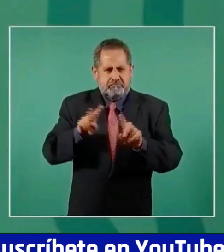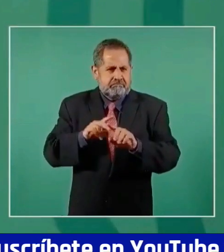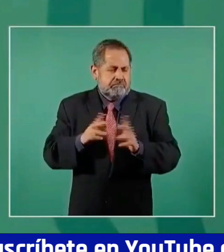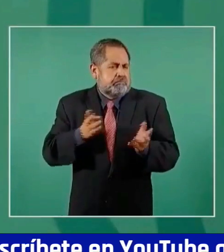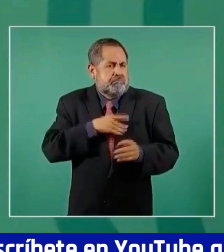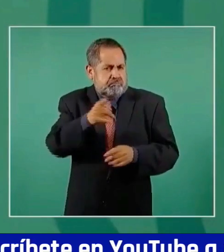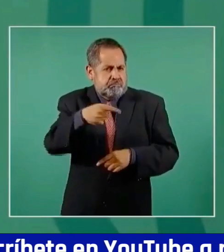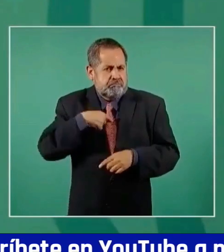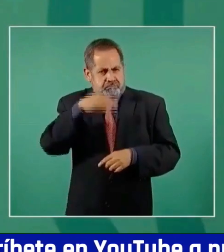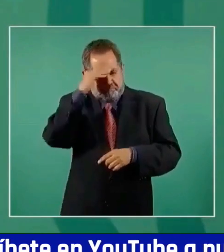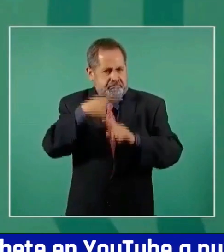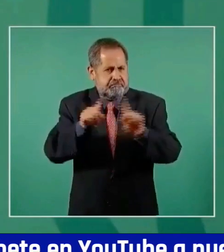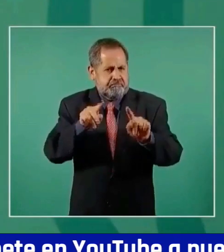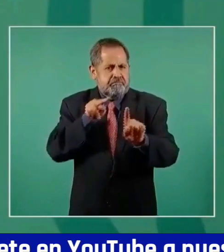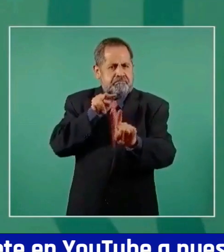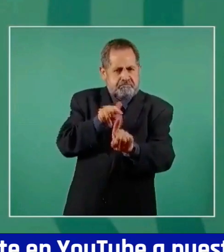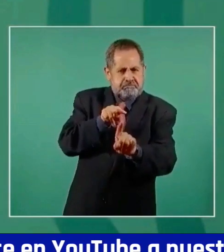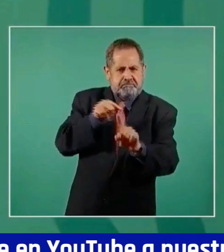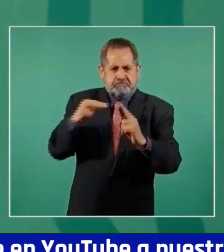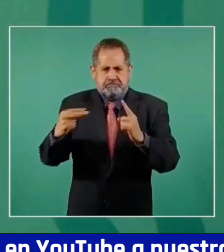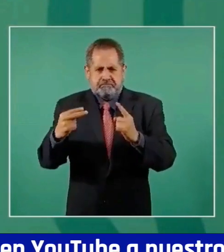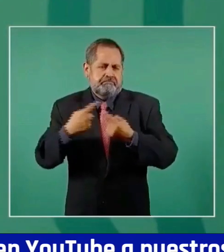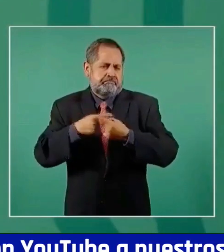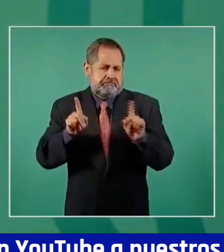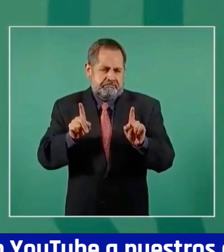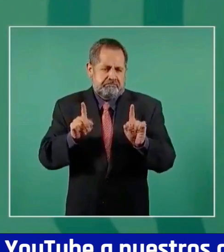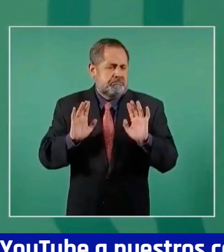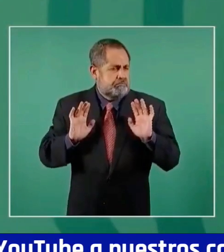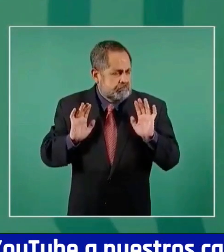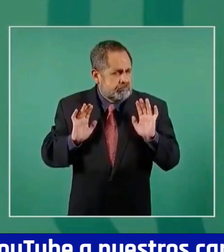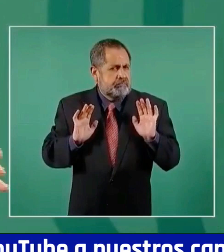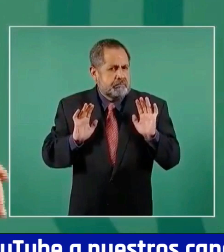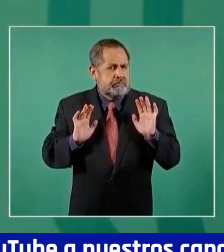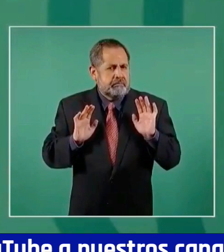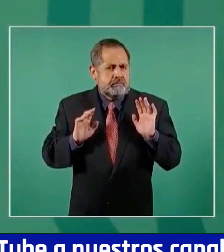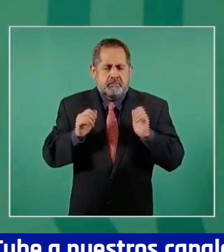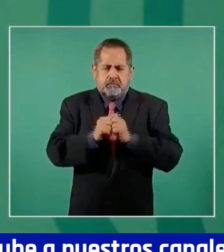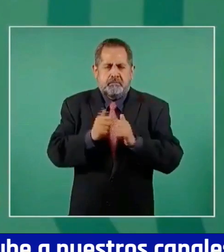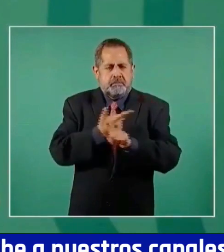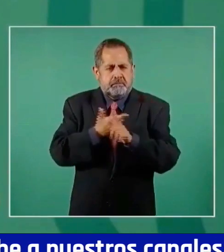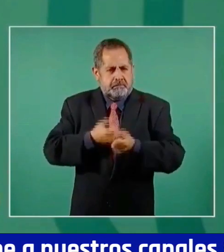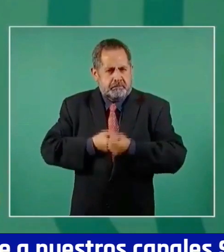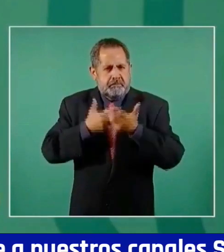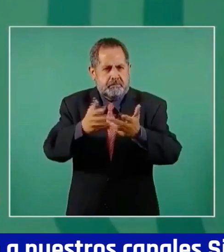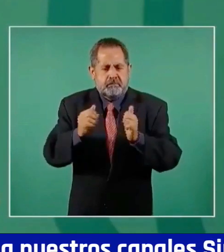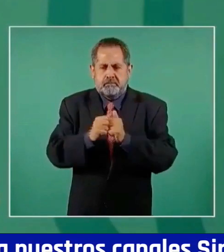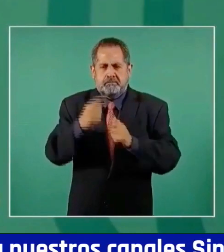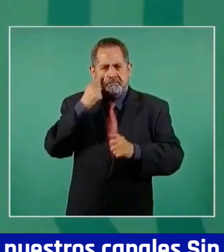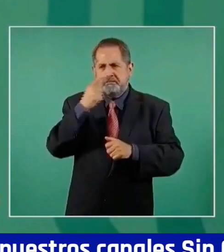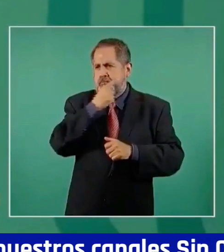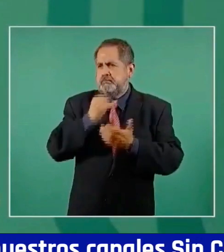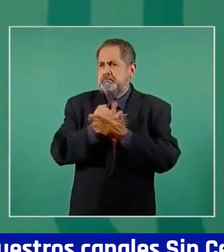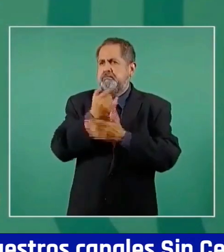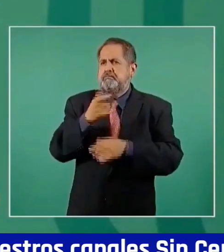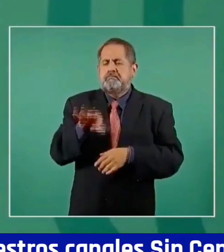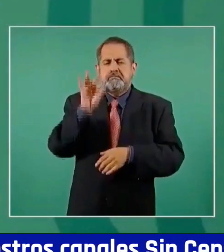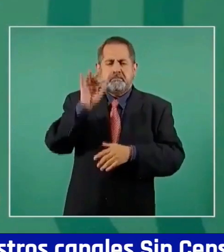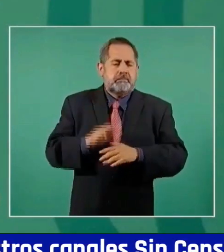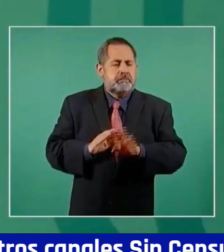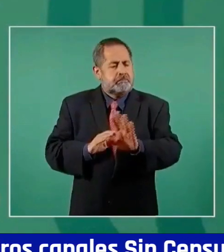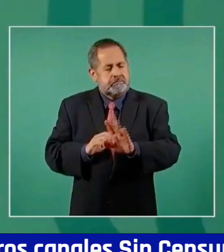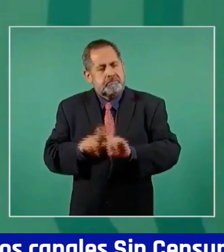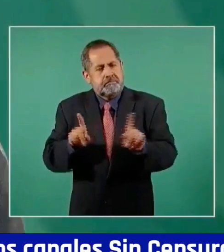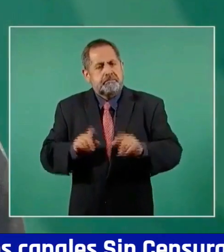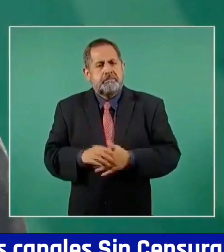¿no?, que sea así, porque esto tiene que ver con la libertad y tiene que ver con la democracia. Yo creo